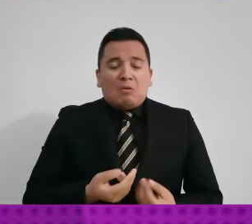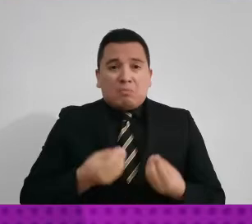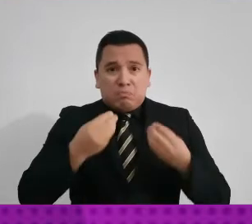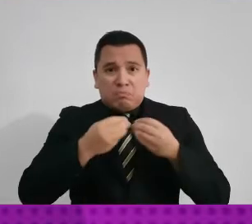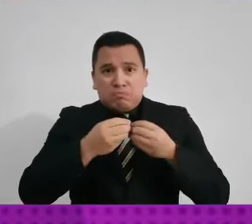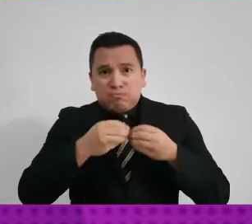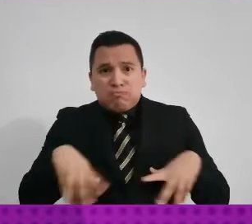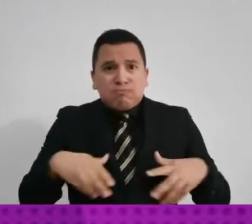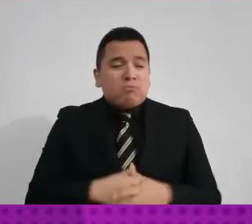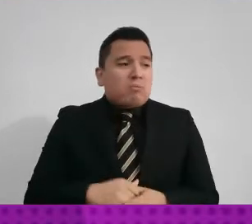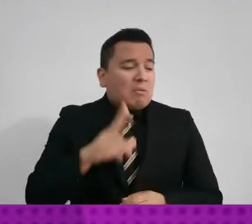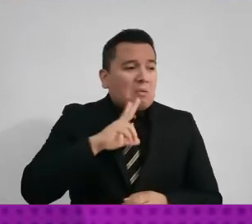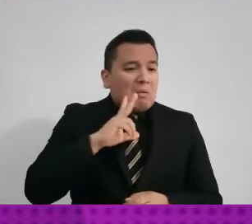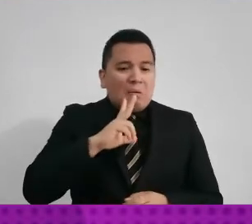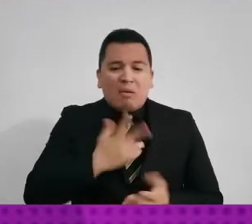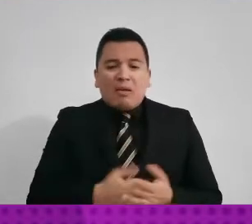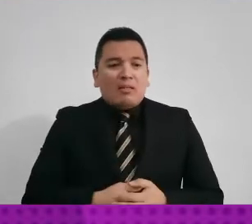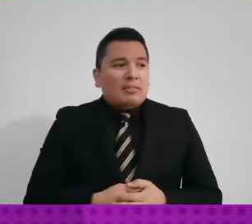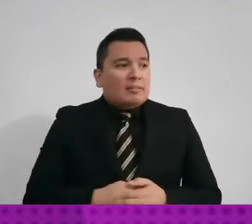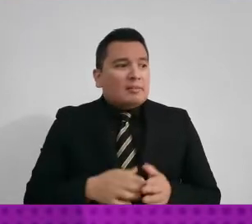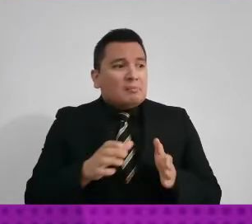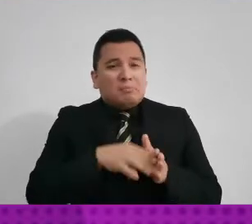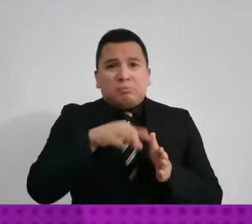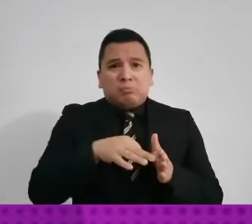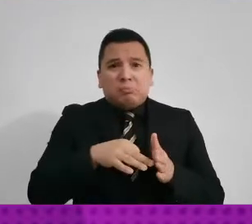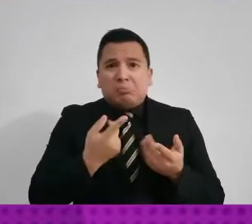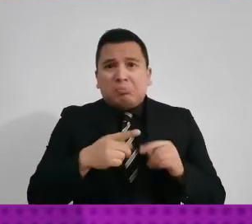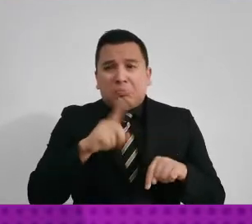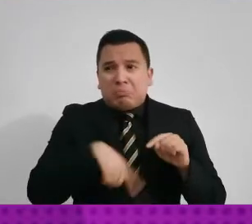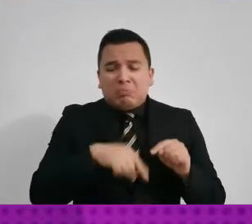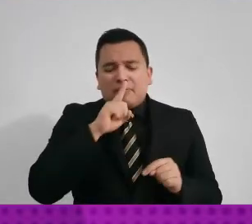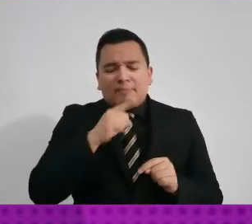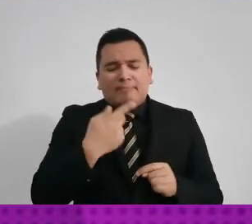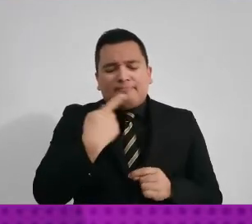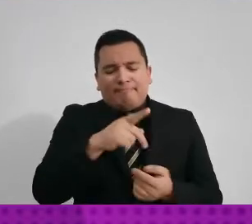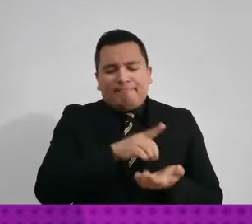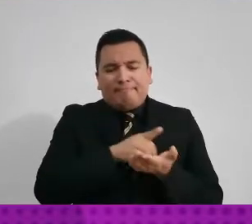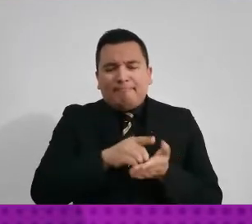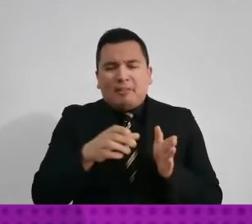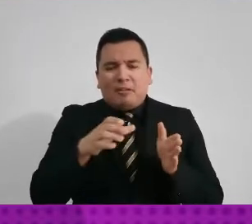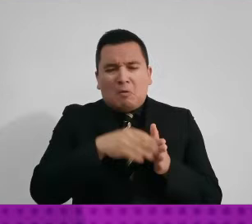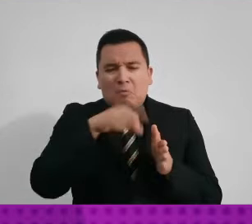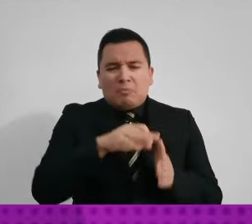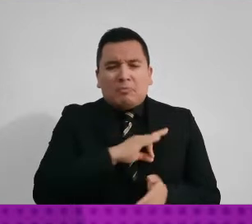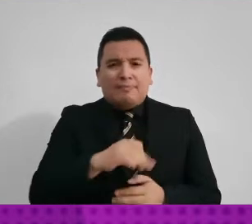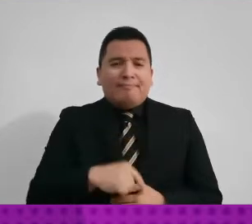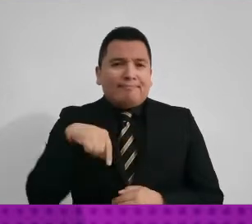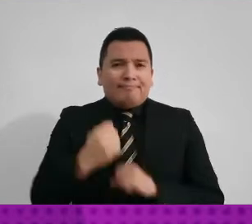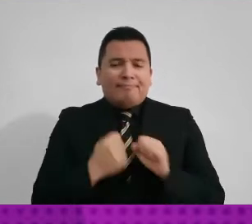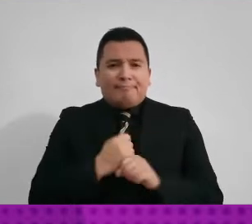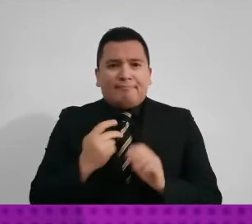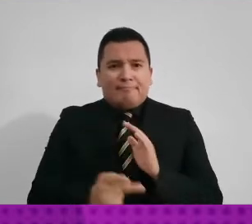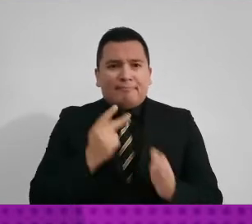lo menos, que esta pandemia afecte el ejercicio de los derechos políticos electorales de la ciudadanía, y así lo haremos este